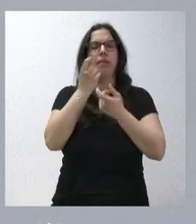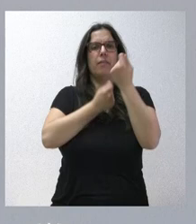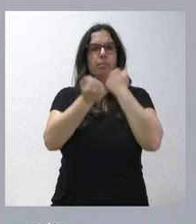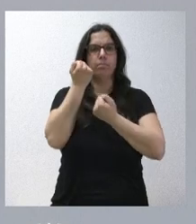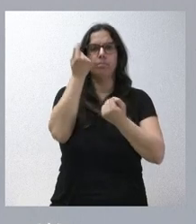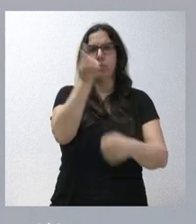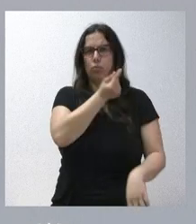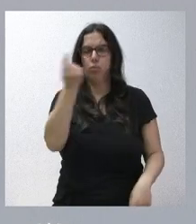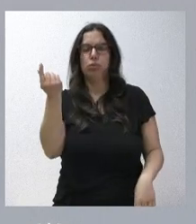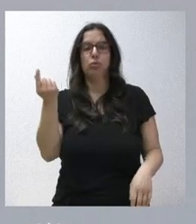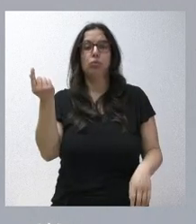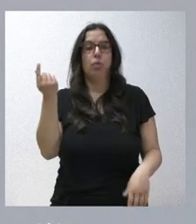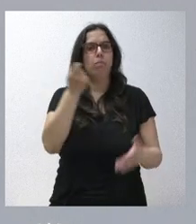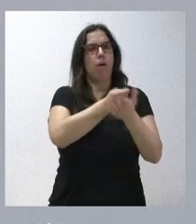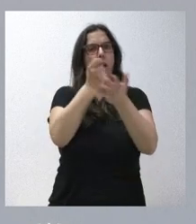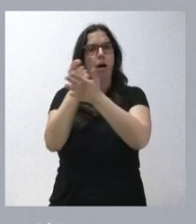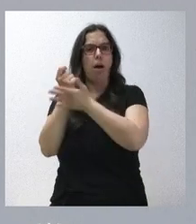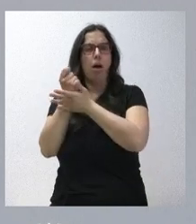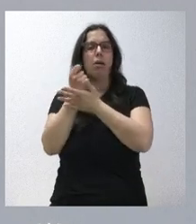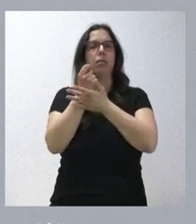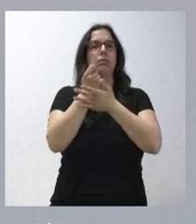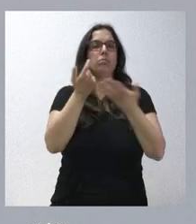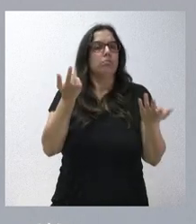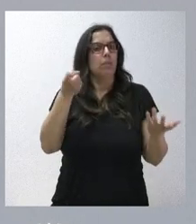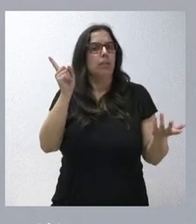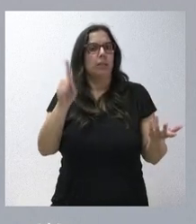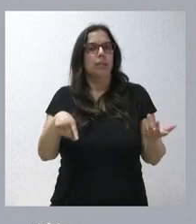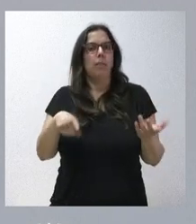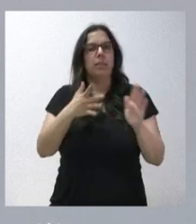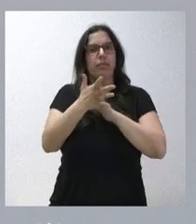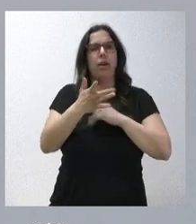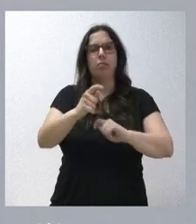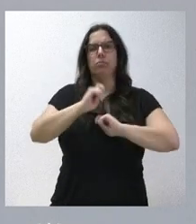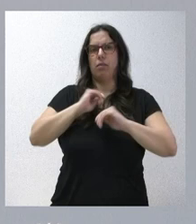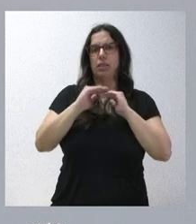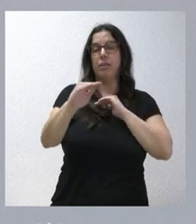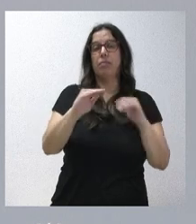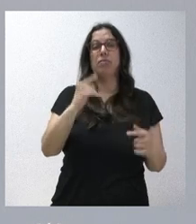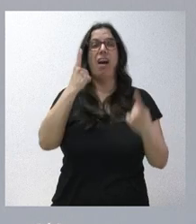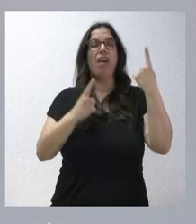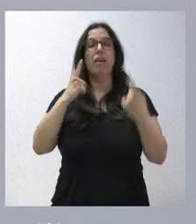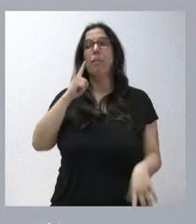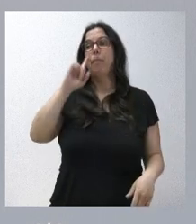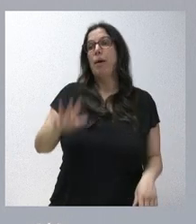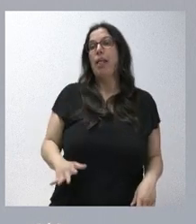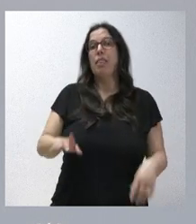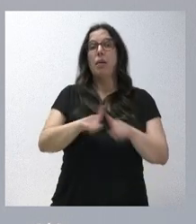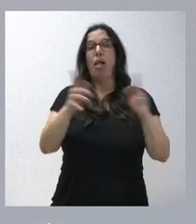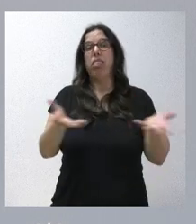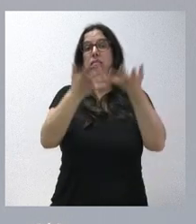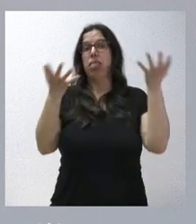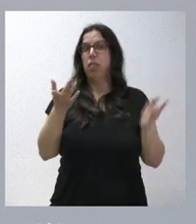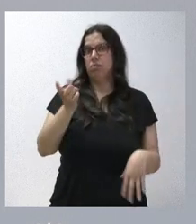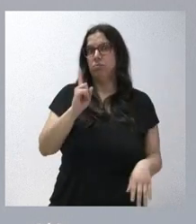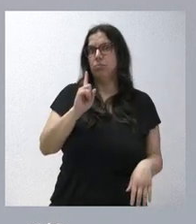presupuestaria de pago a proveedores y eso también genera solvencia y estabilidad a veces parece un tema eh de poca importancia